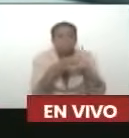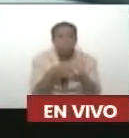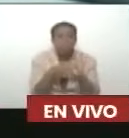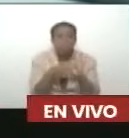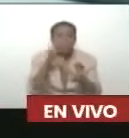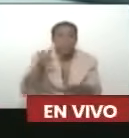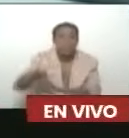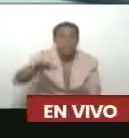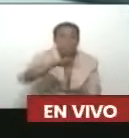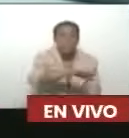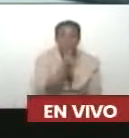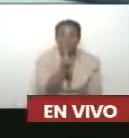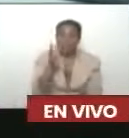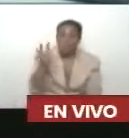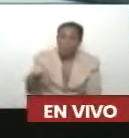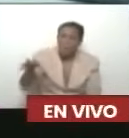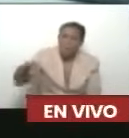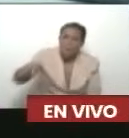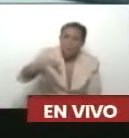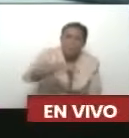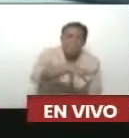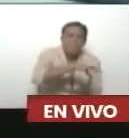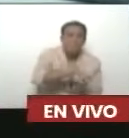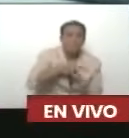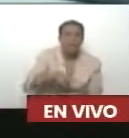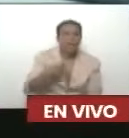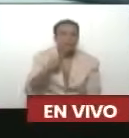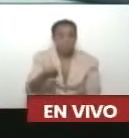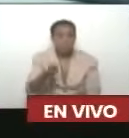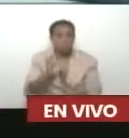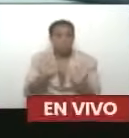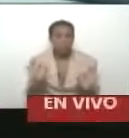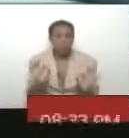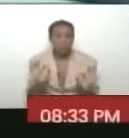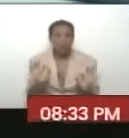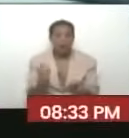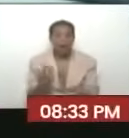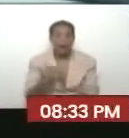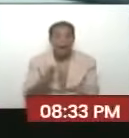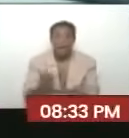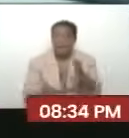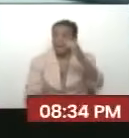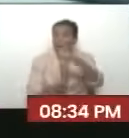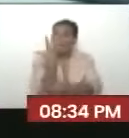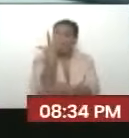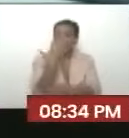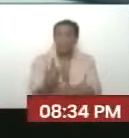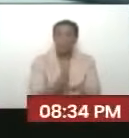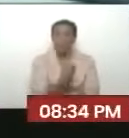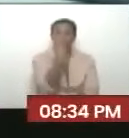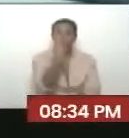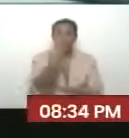los estados. Hoy pudiéramos decir, tenemos una sola fuerza empresarial,